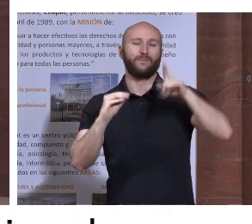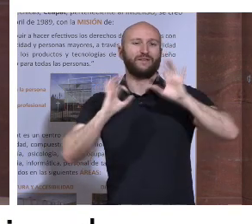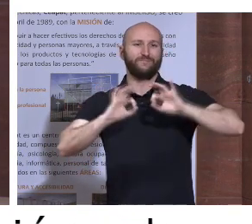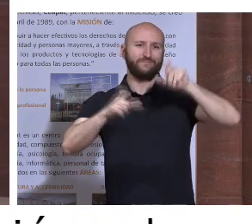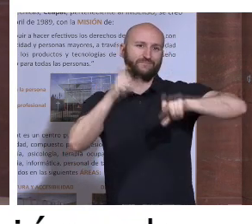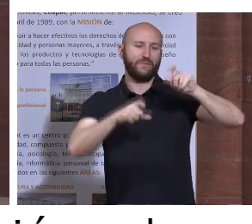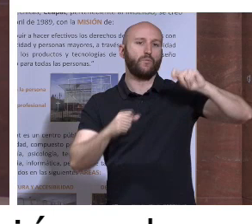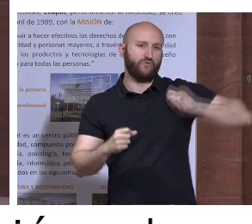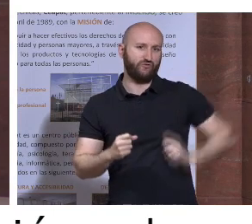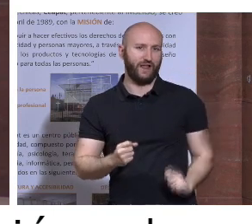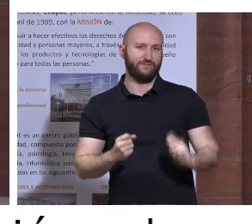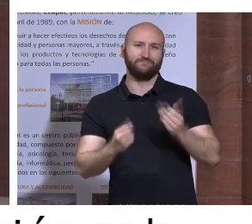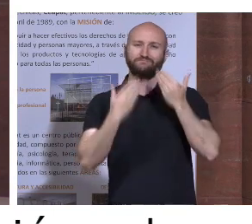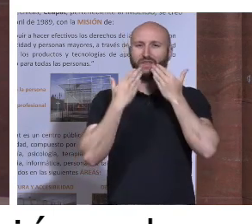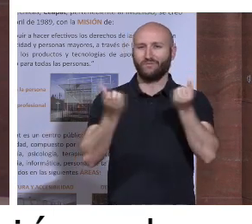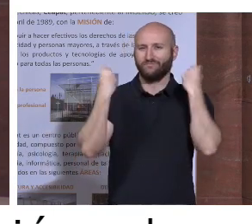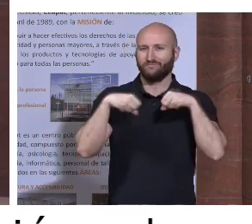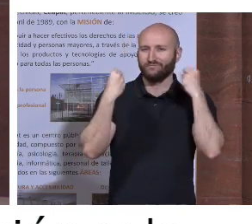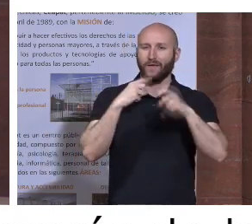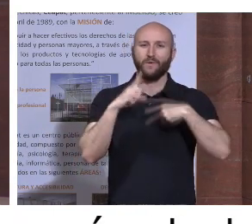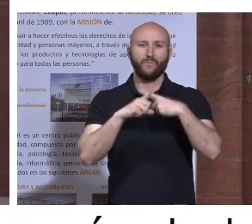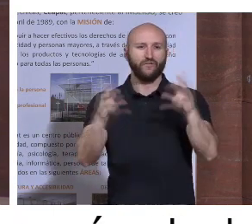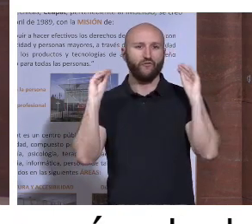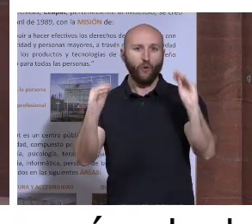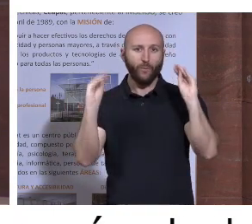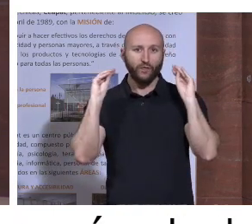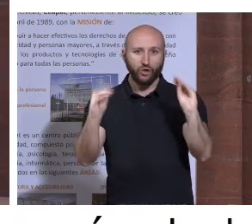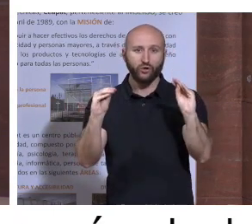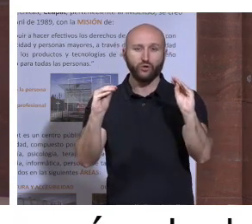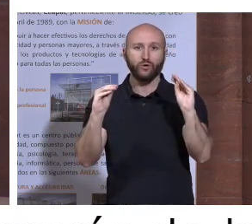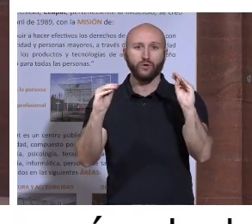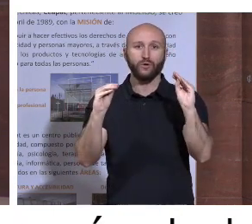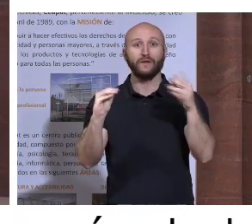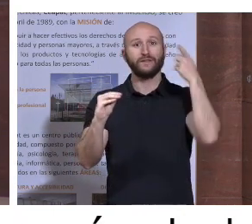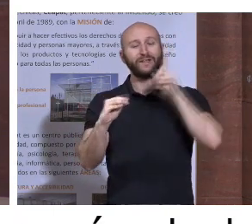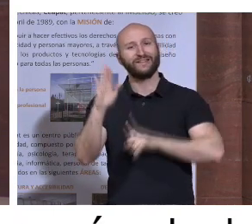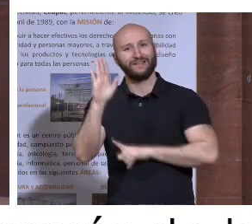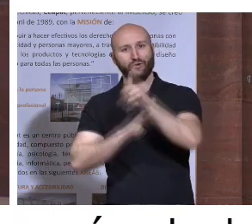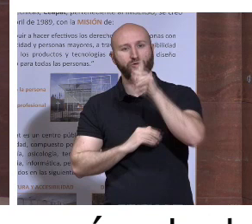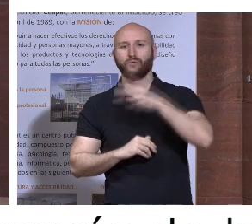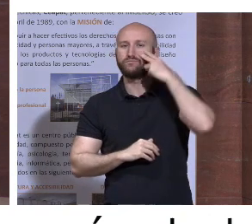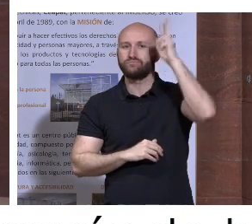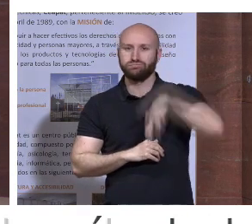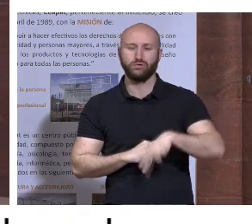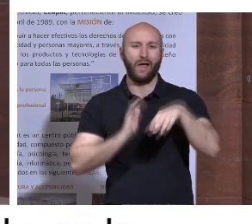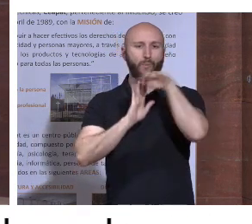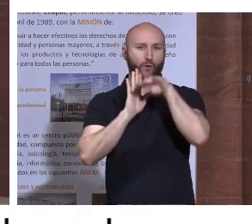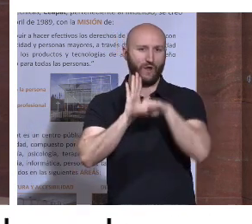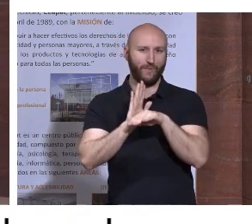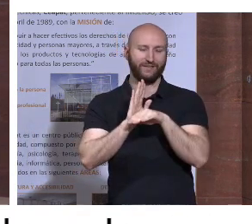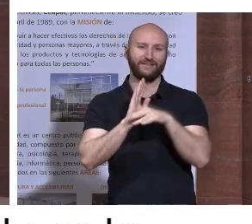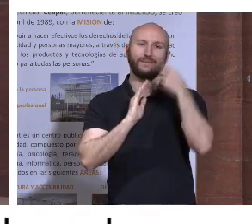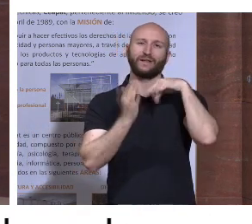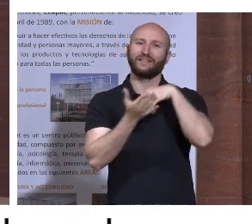profesionales a través de la práctica y formación, el desarrollo y la validación de programas y técnicas